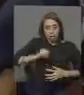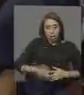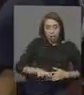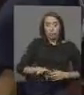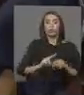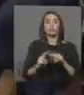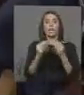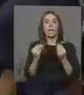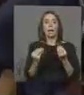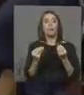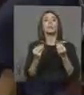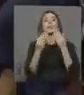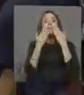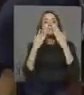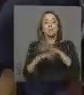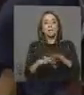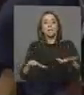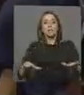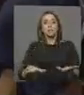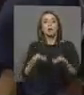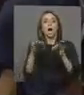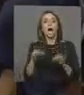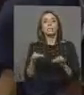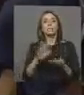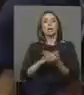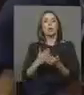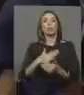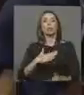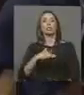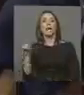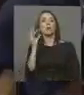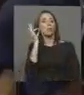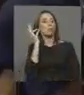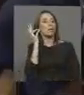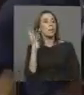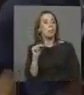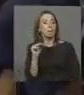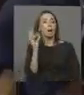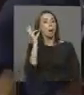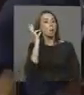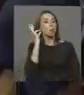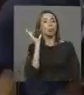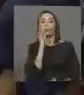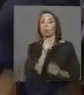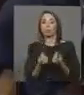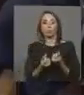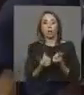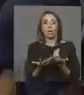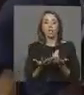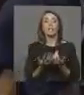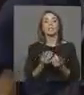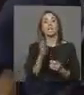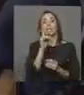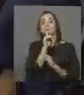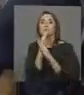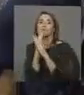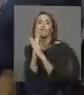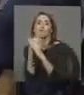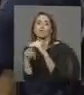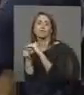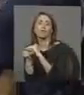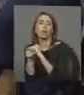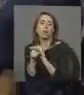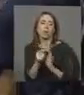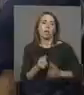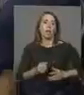condiciones de higiene que asegure la salud de la madre, sobre todo de aquellas mujeres de menos recursos que optan por abortos clandestinos,